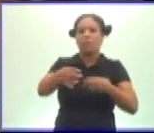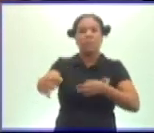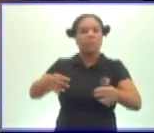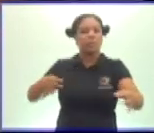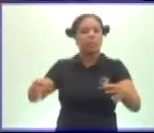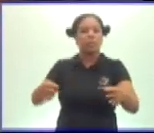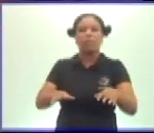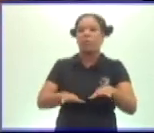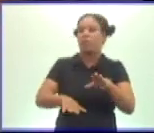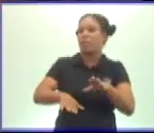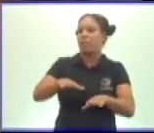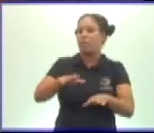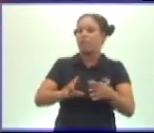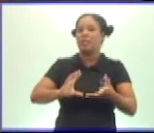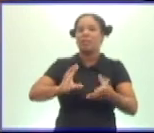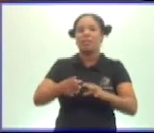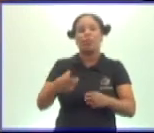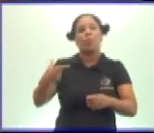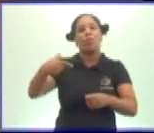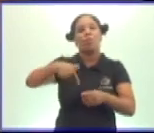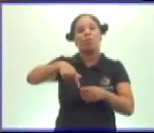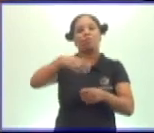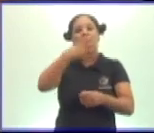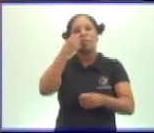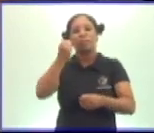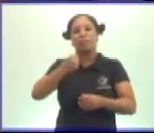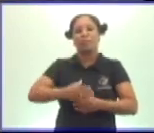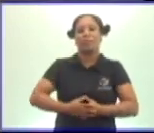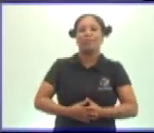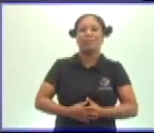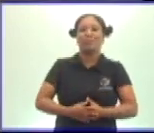azar y se forma una disolución.